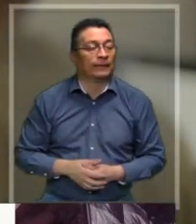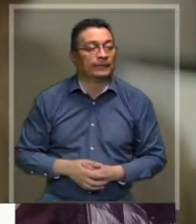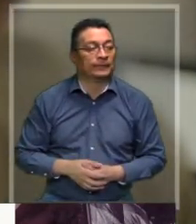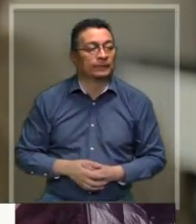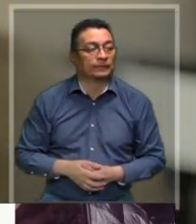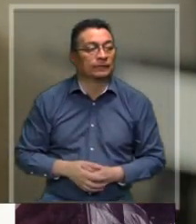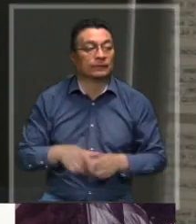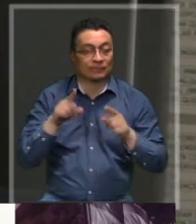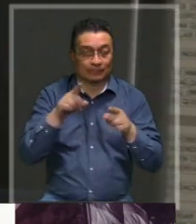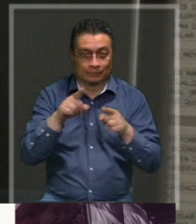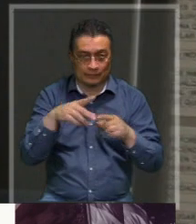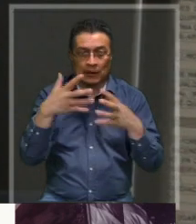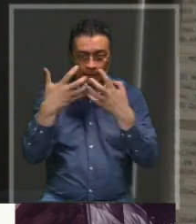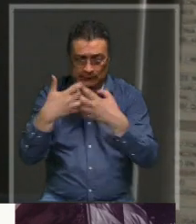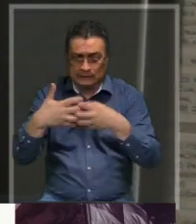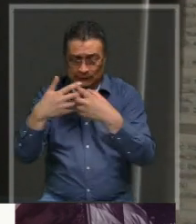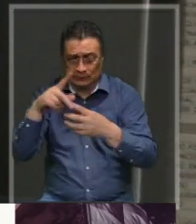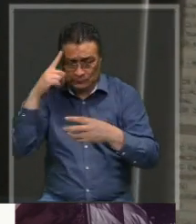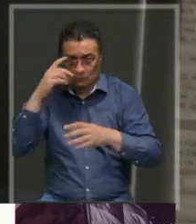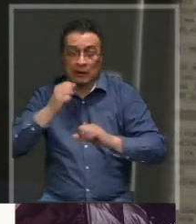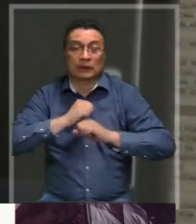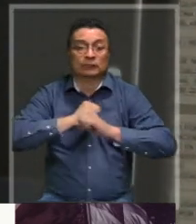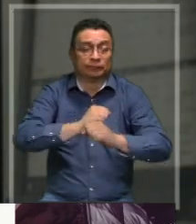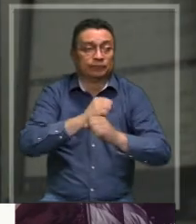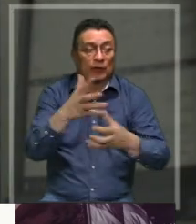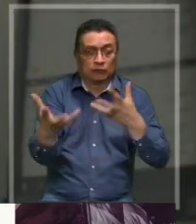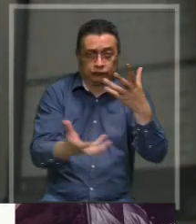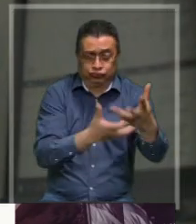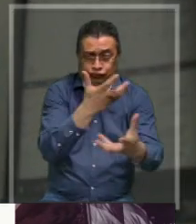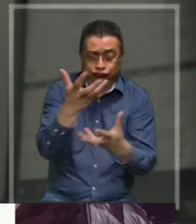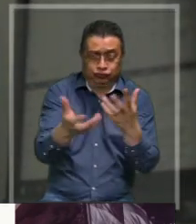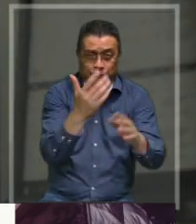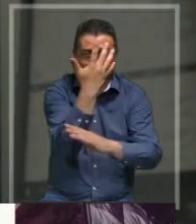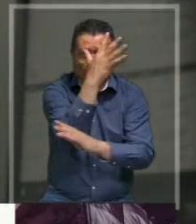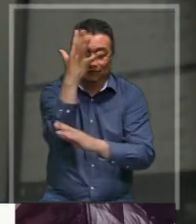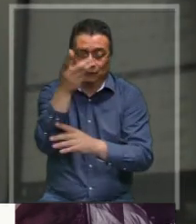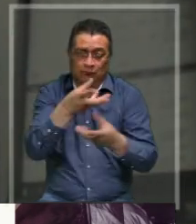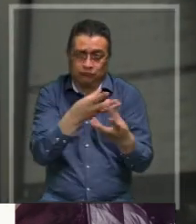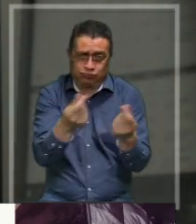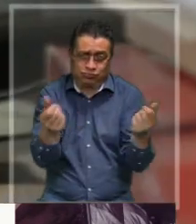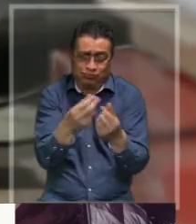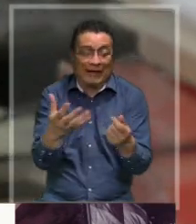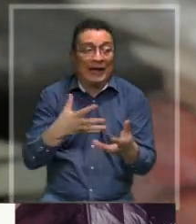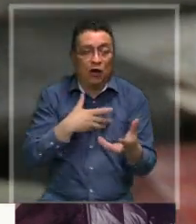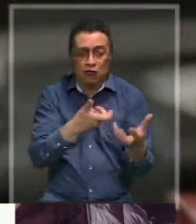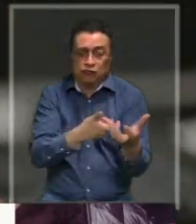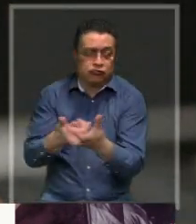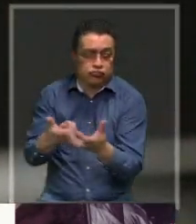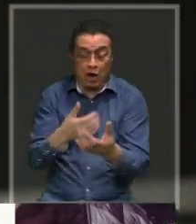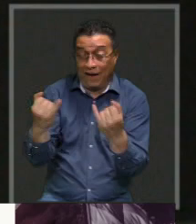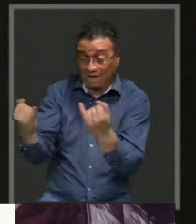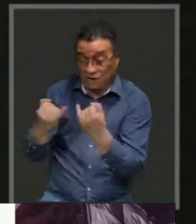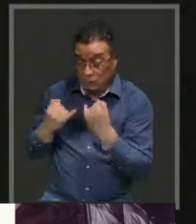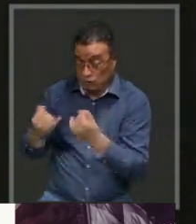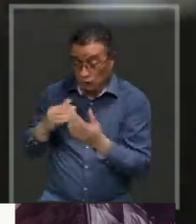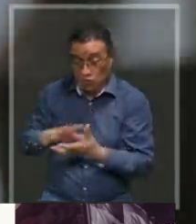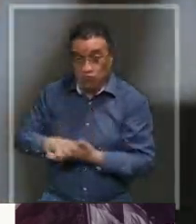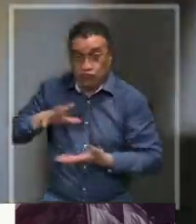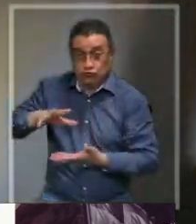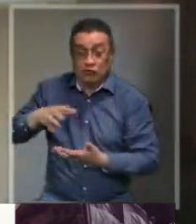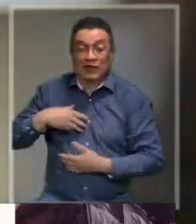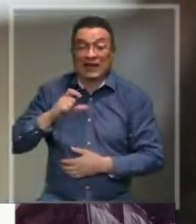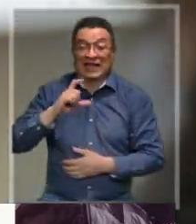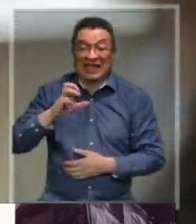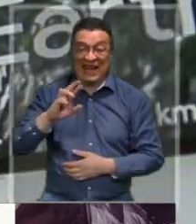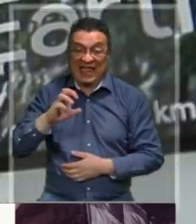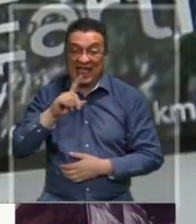Es el cerebro que planifica los ataques que busca extinguir los siniestros forestales del país. Y con toda esta información a mano, es el propio gerente de